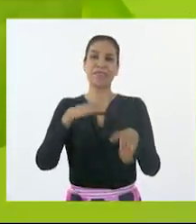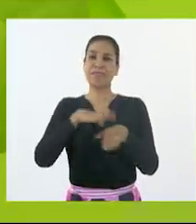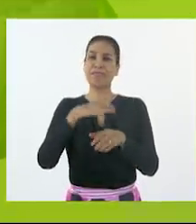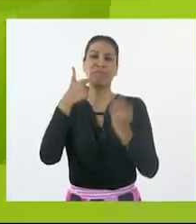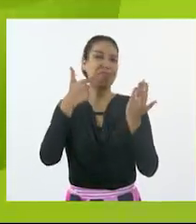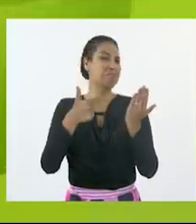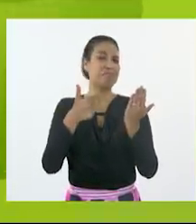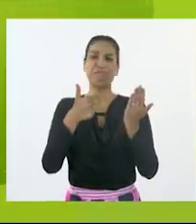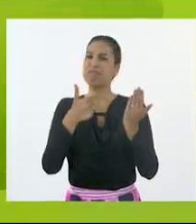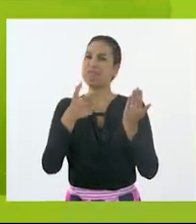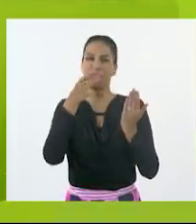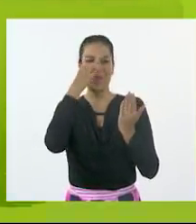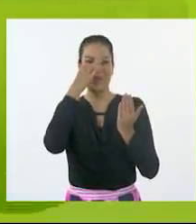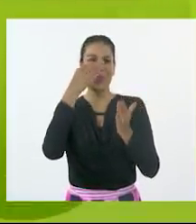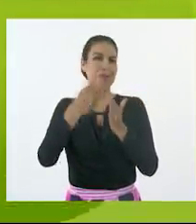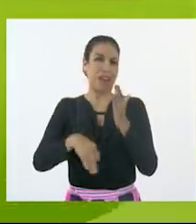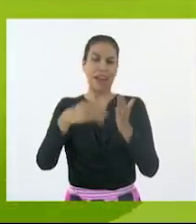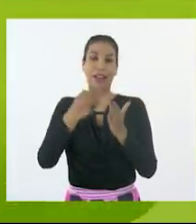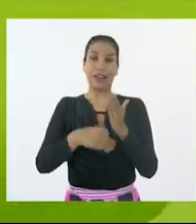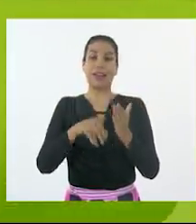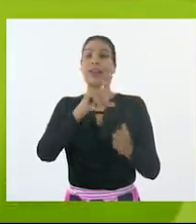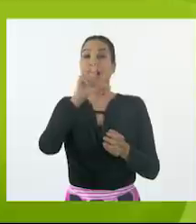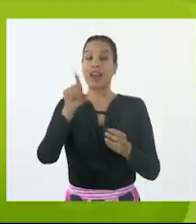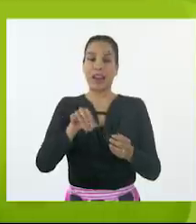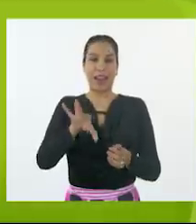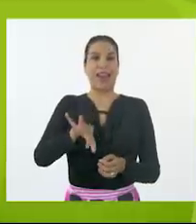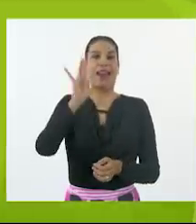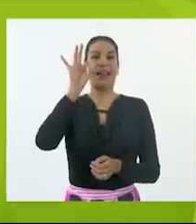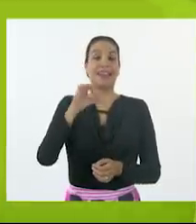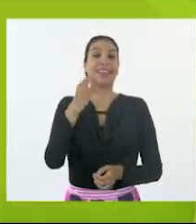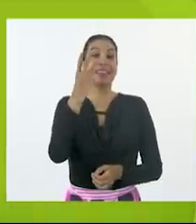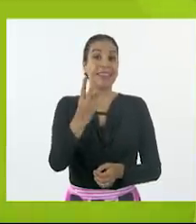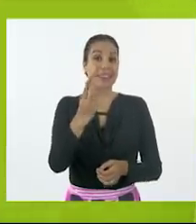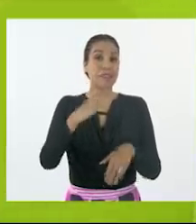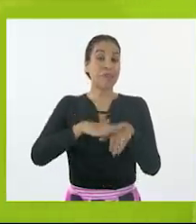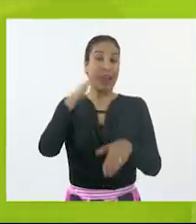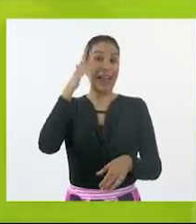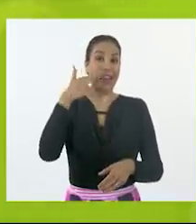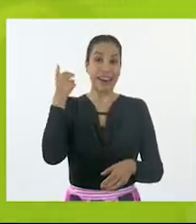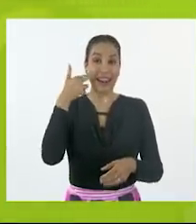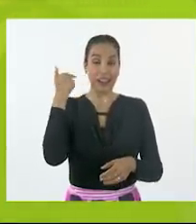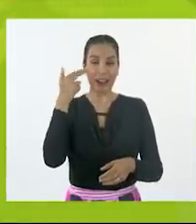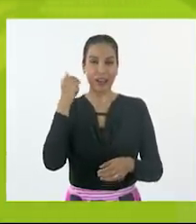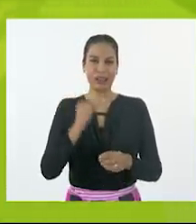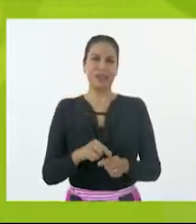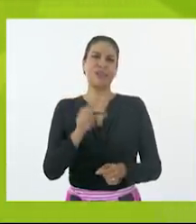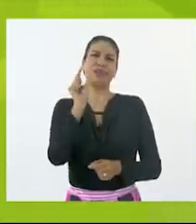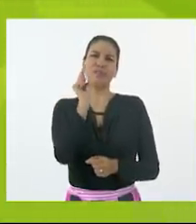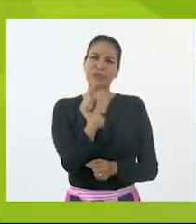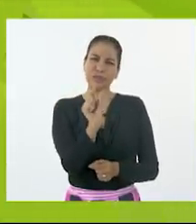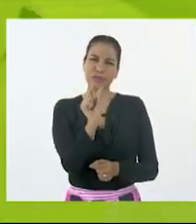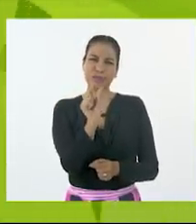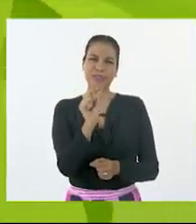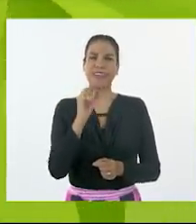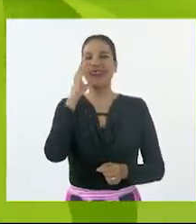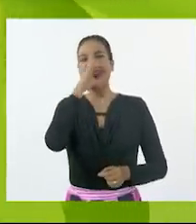ratones. Finalmente halló otros tres ratones. Pequeños,